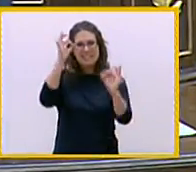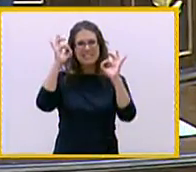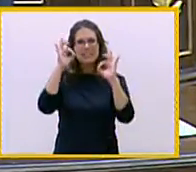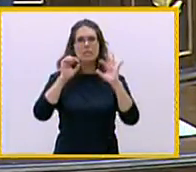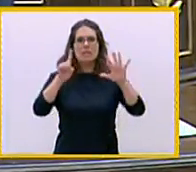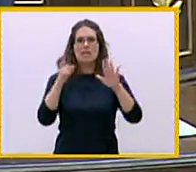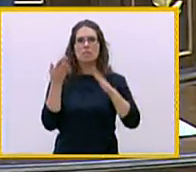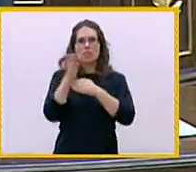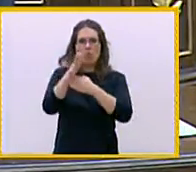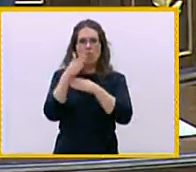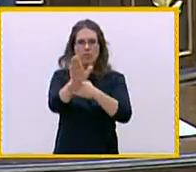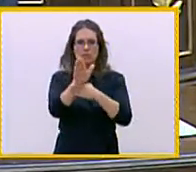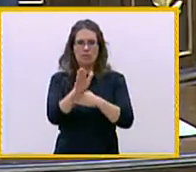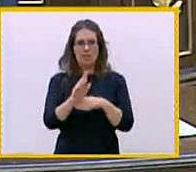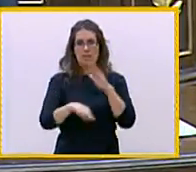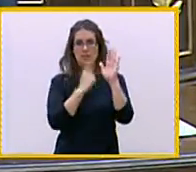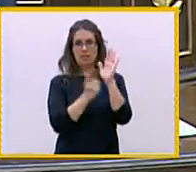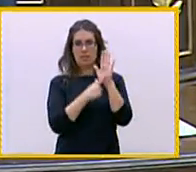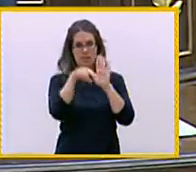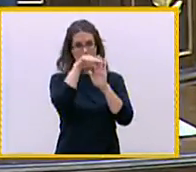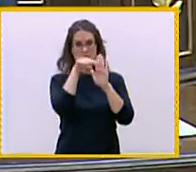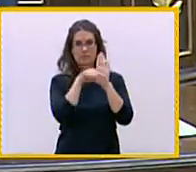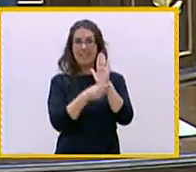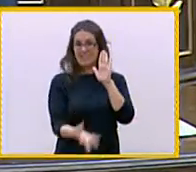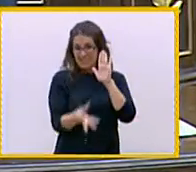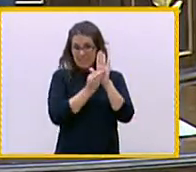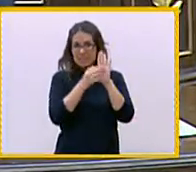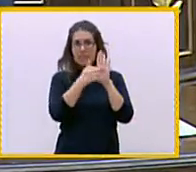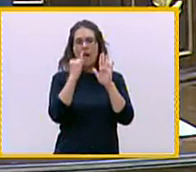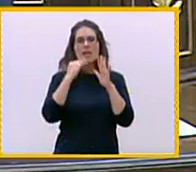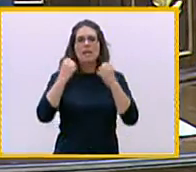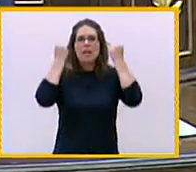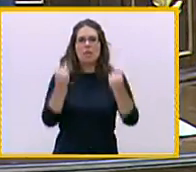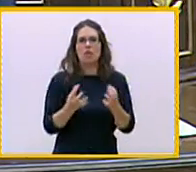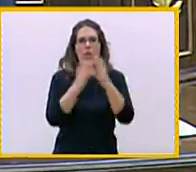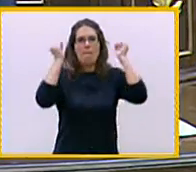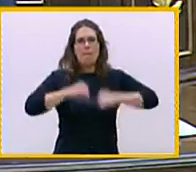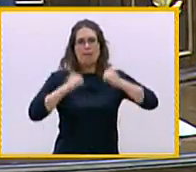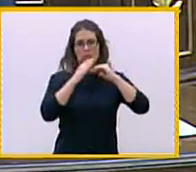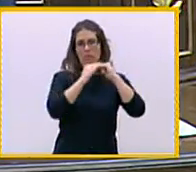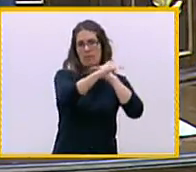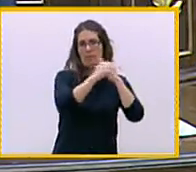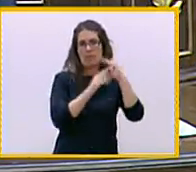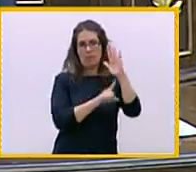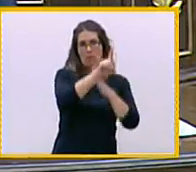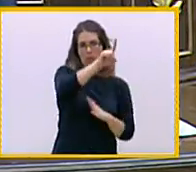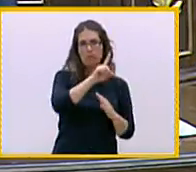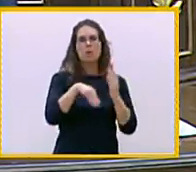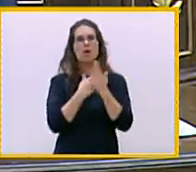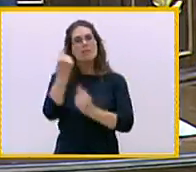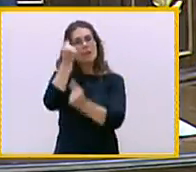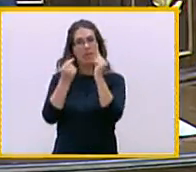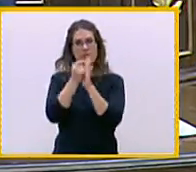legislativas, entre las que se incluyen las medidas de refuerzo del Pacto de Estabilidad y Crecimiento, los requisitos exigidos a los